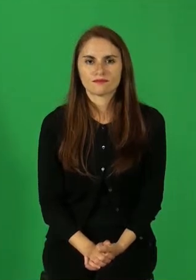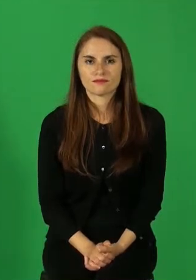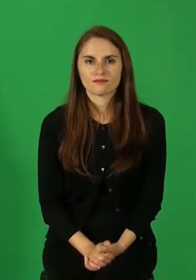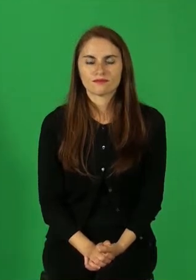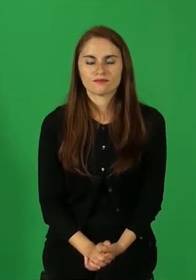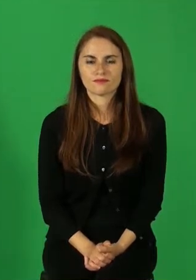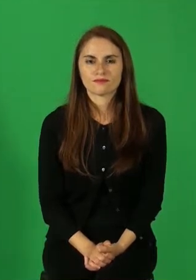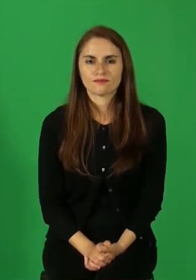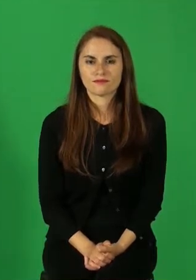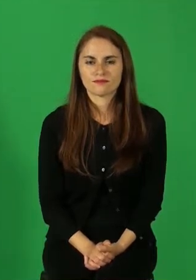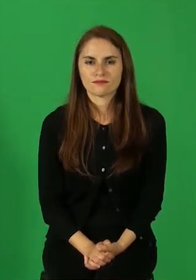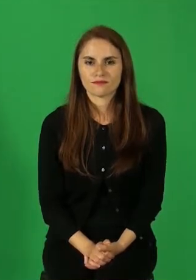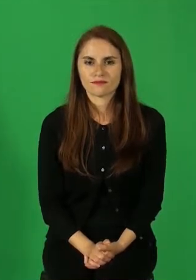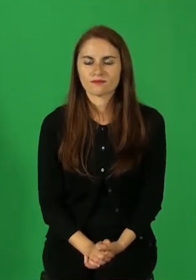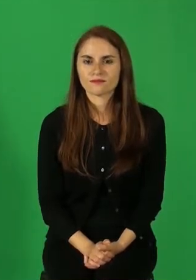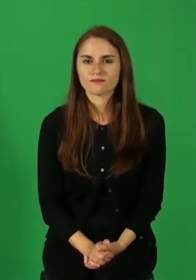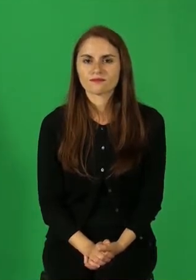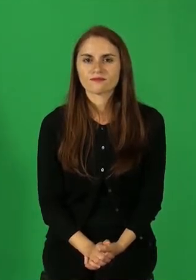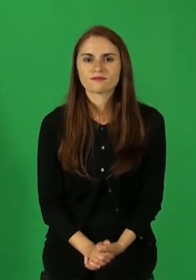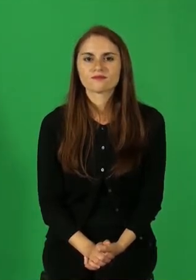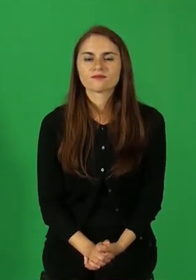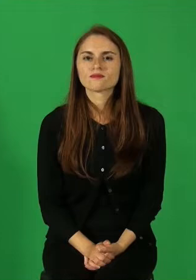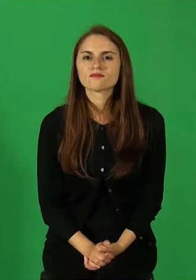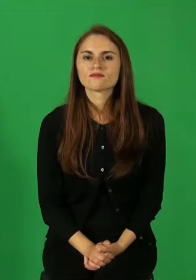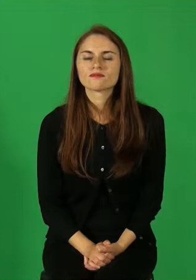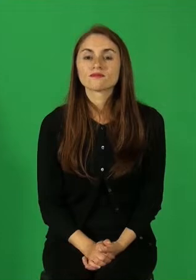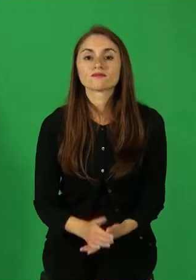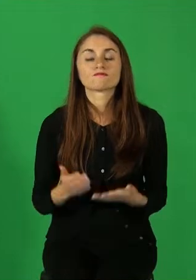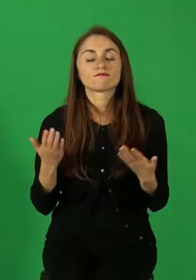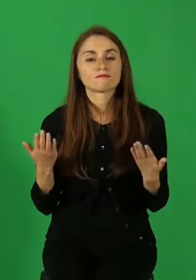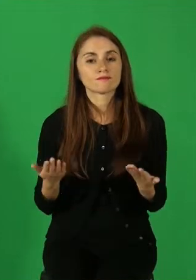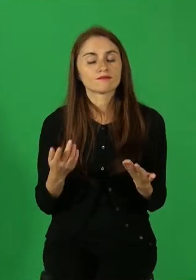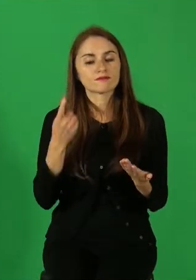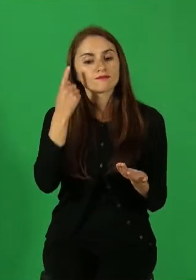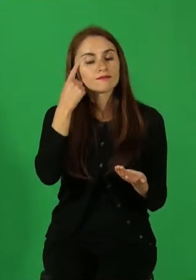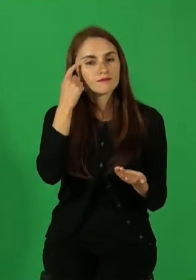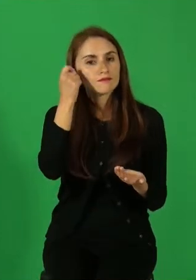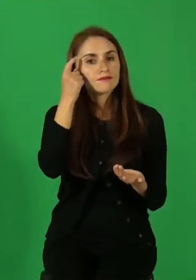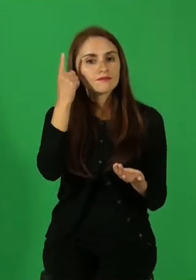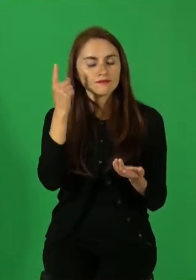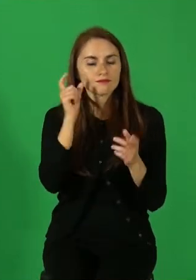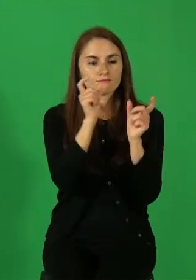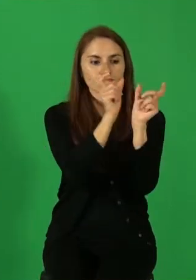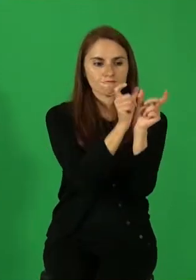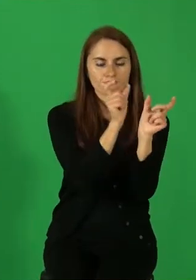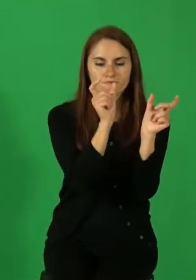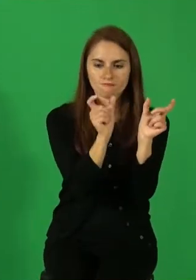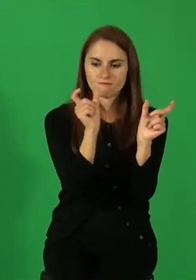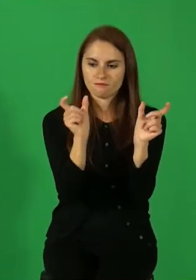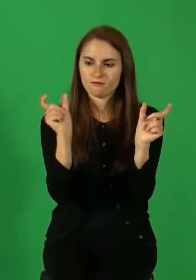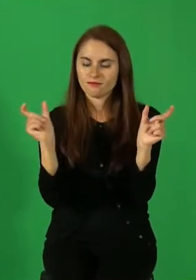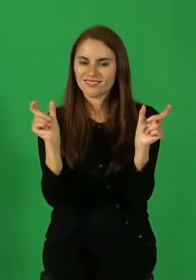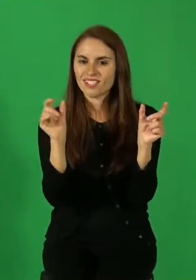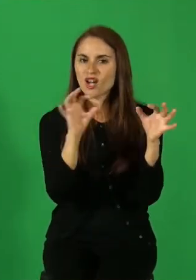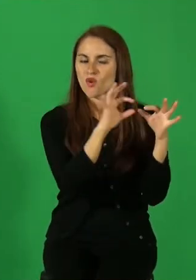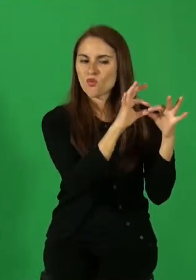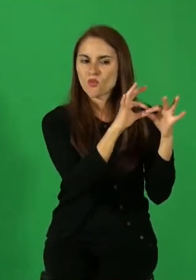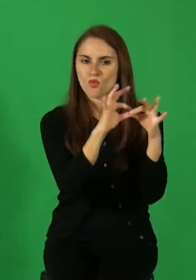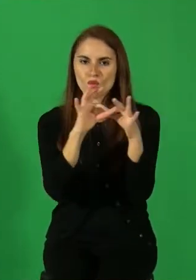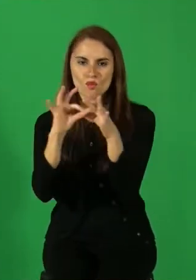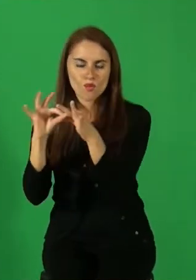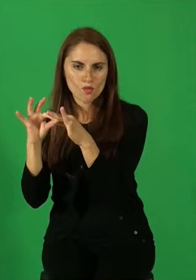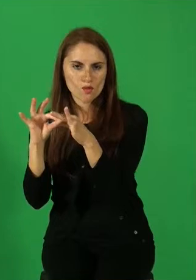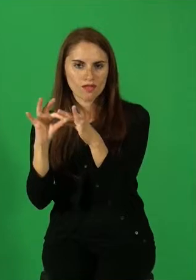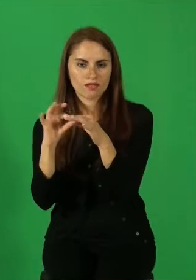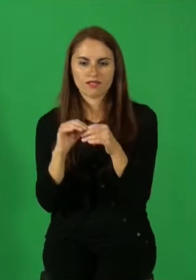corresponde al género masculino. De esta manera se va estructurando, ¿no es cierto?, las unidades